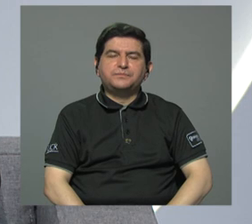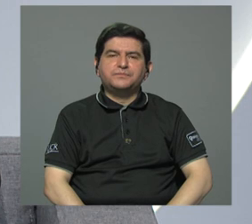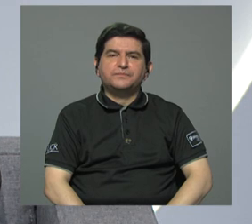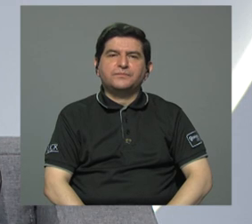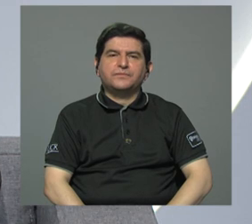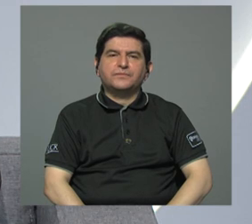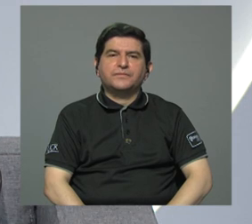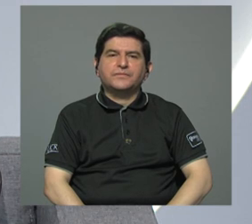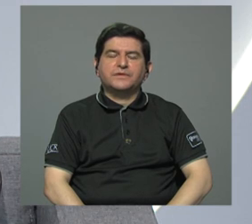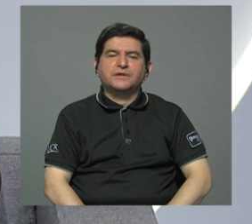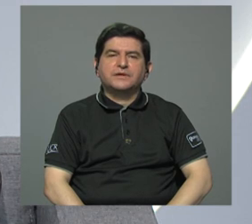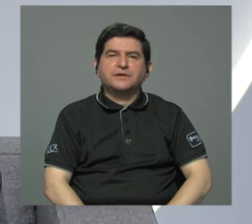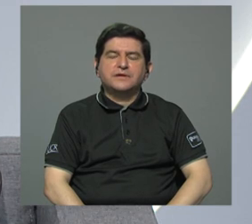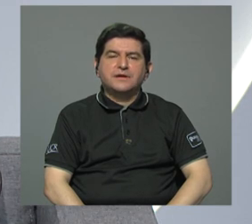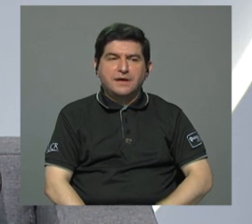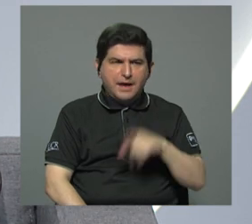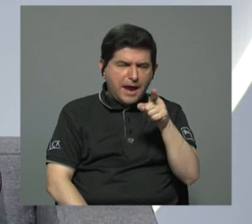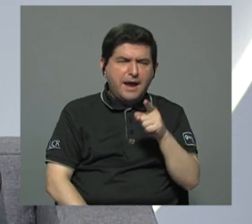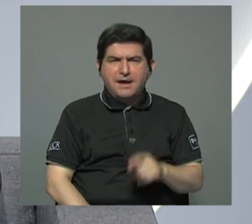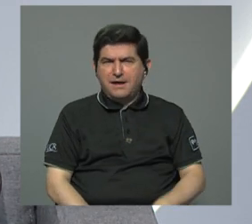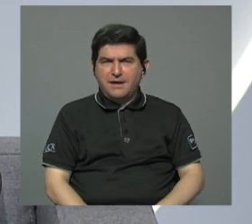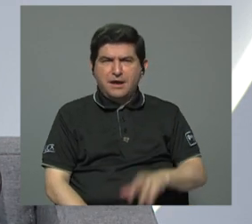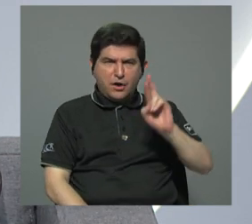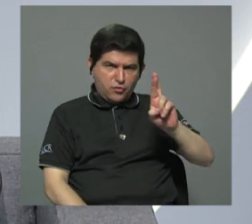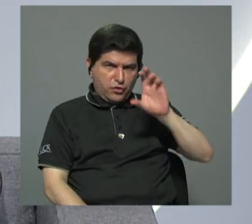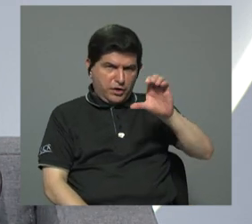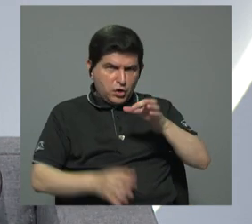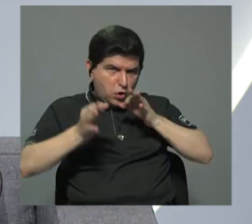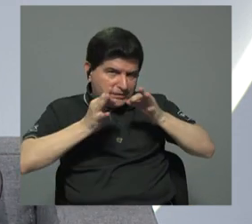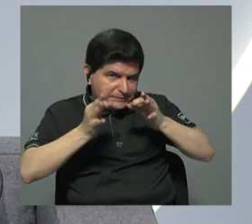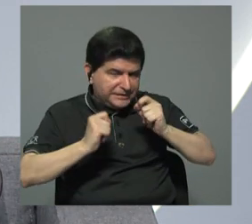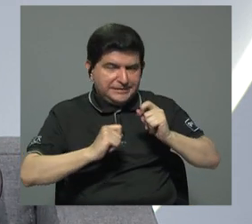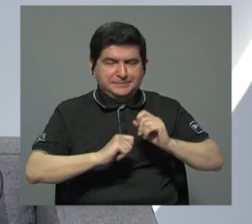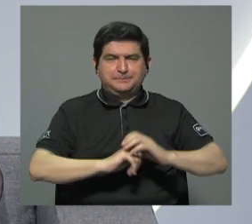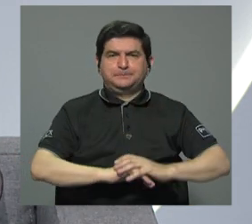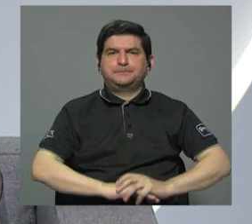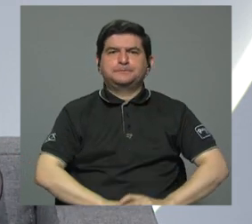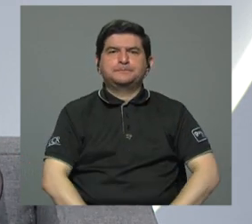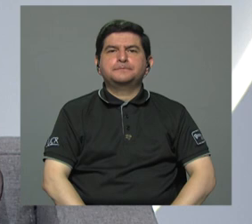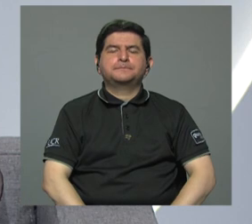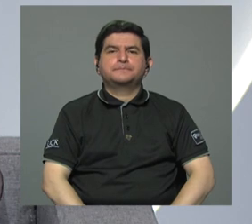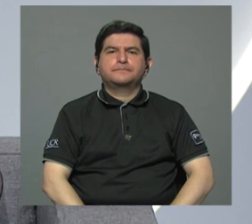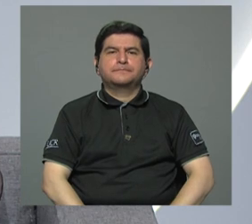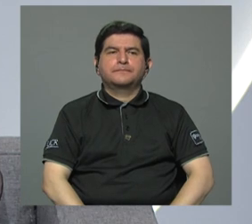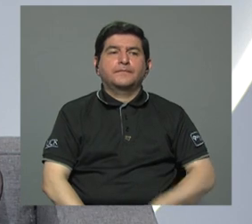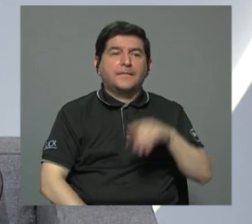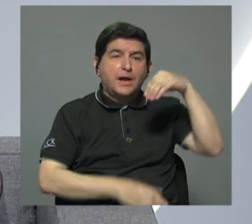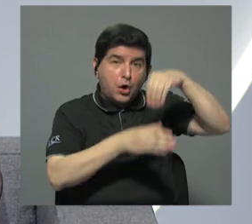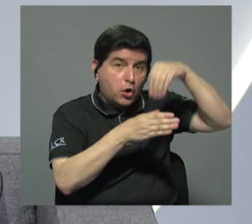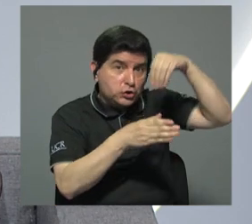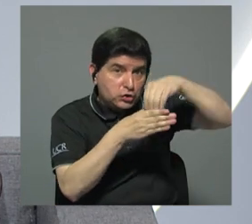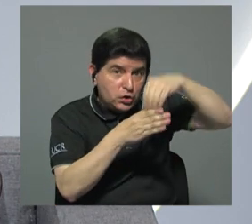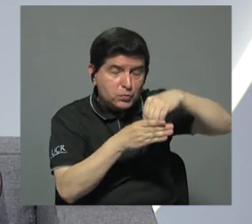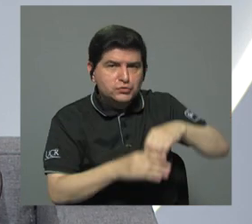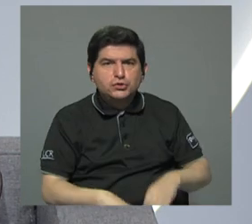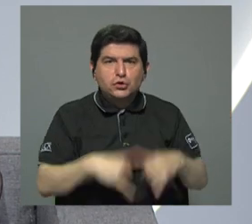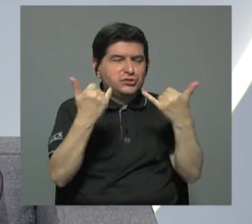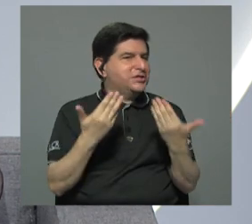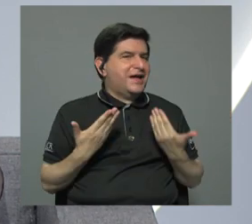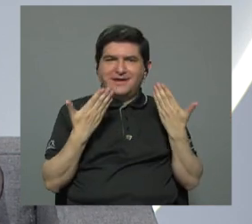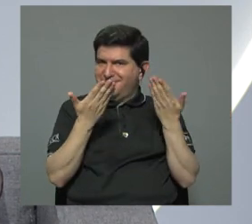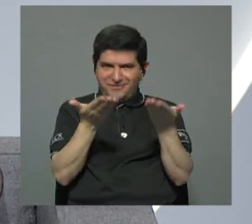El punto también que plantea don Rodrigo Cubero es que esos aportes que se dejarían de